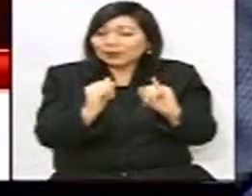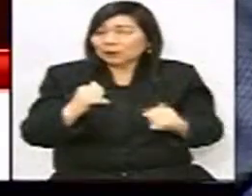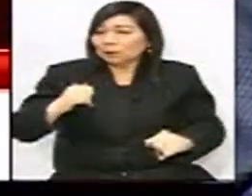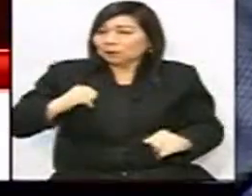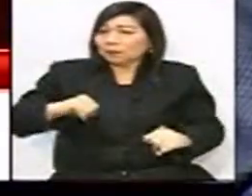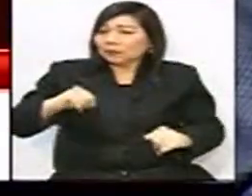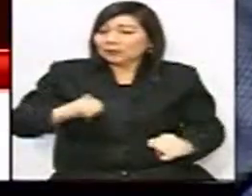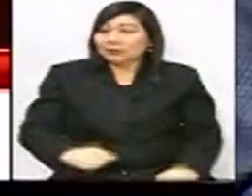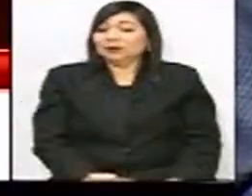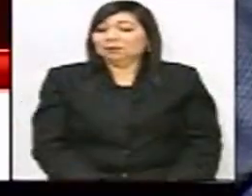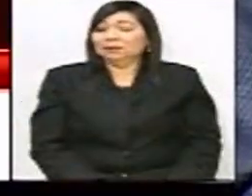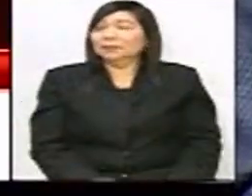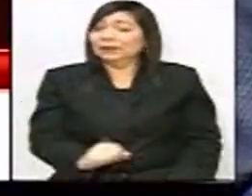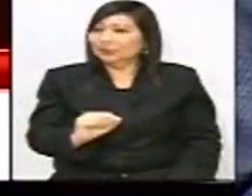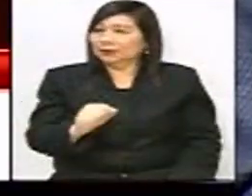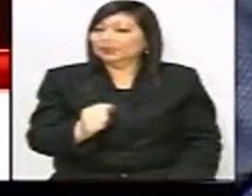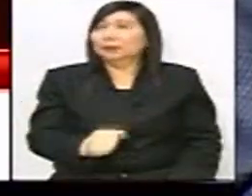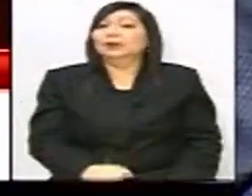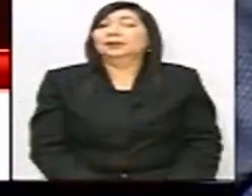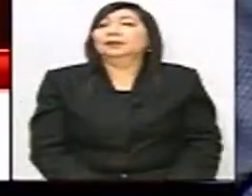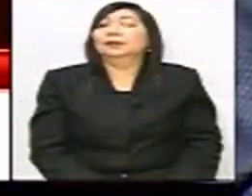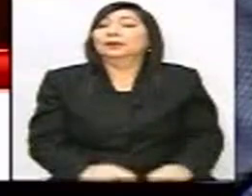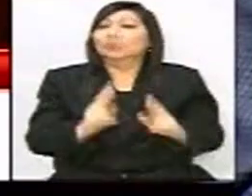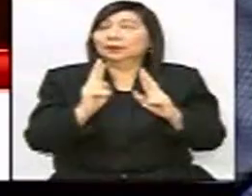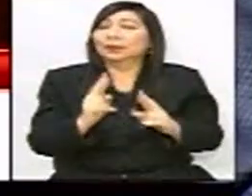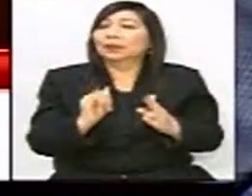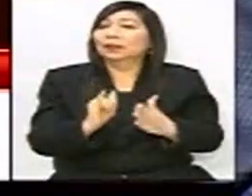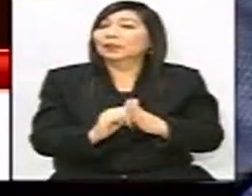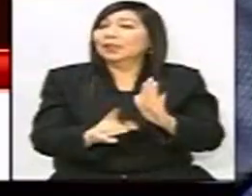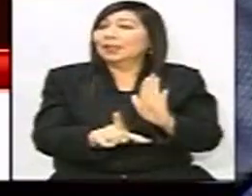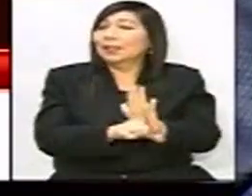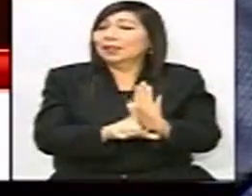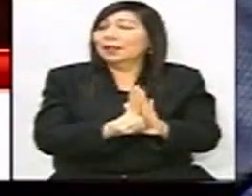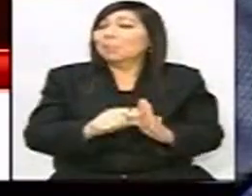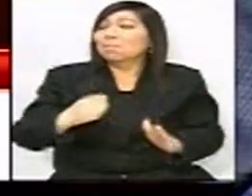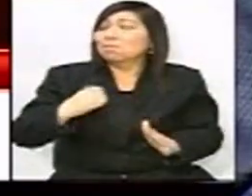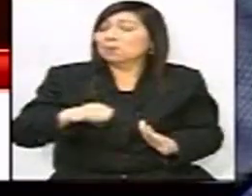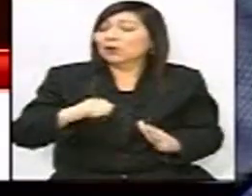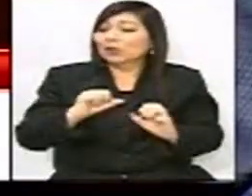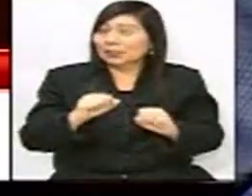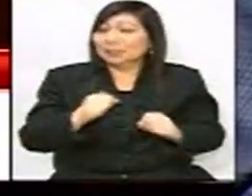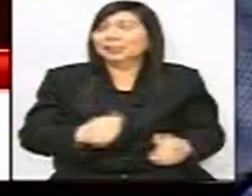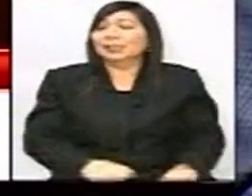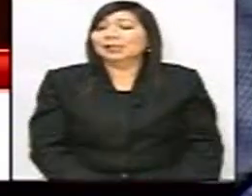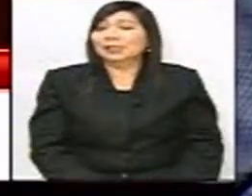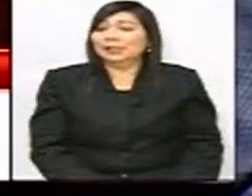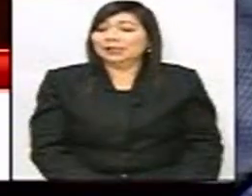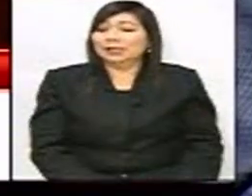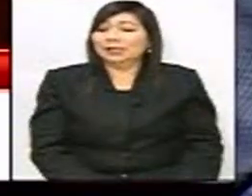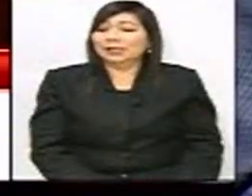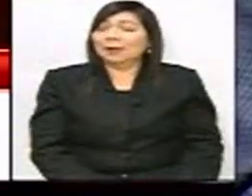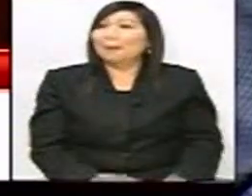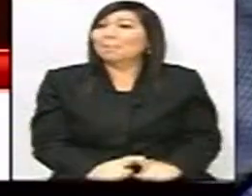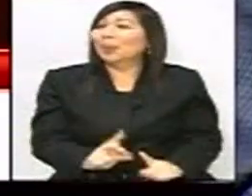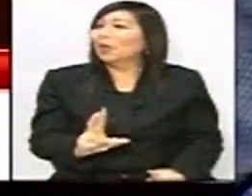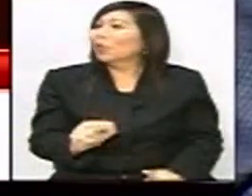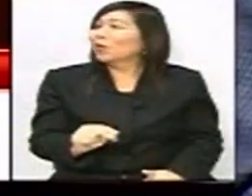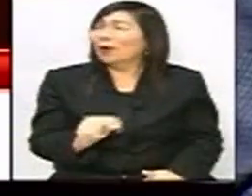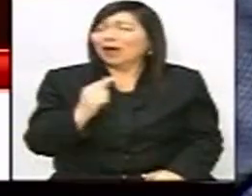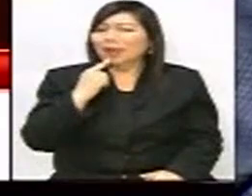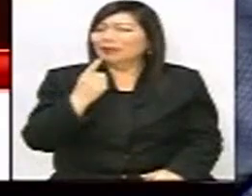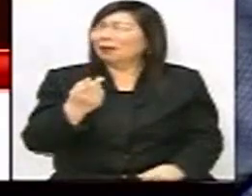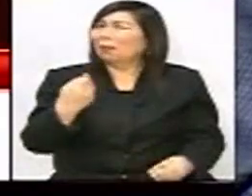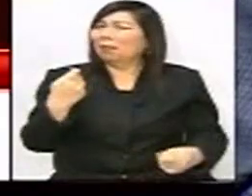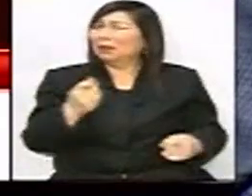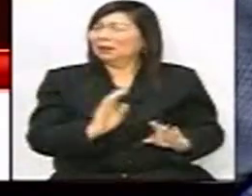la Municipalidad Metropolitana? Claro que sí. ¿Respetamos que existe una ley orgánica de municipalidades? Claro que sí, pero no en abuso de